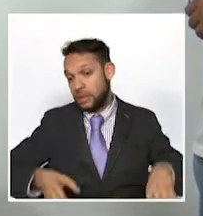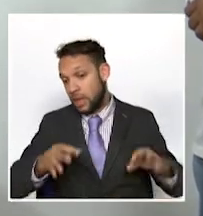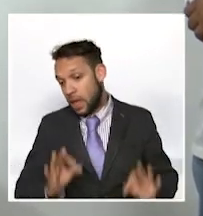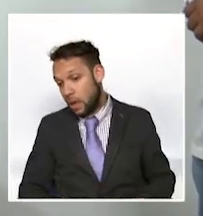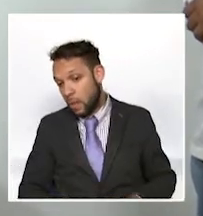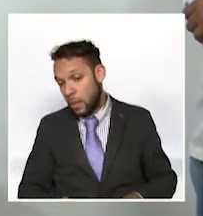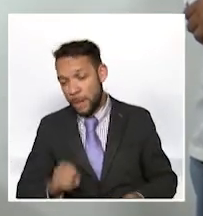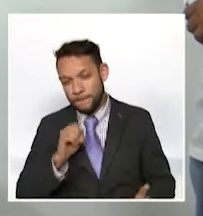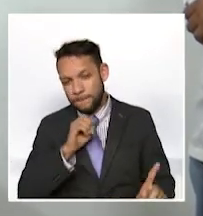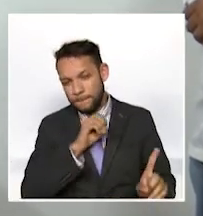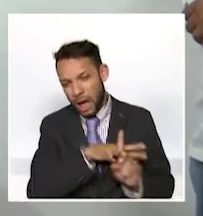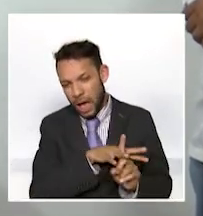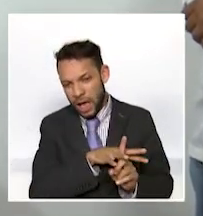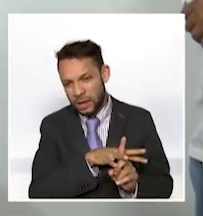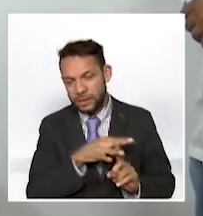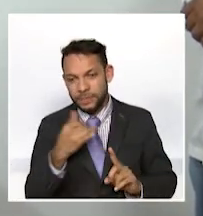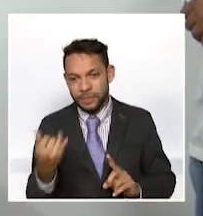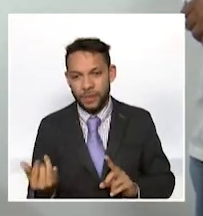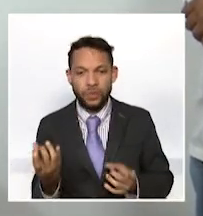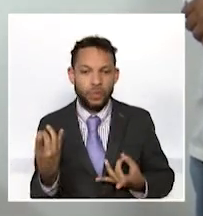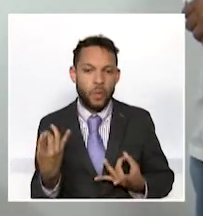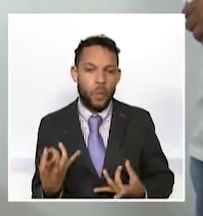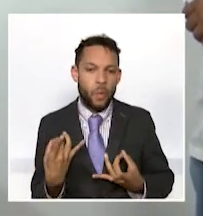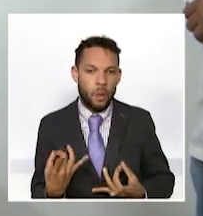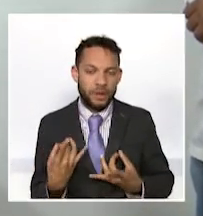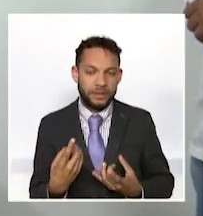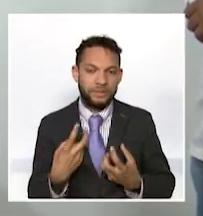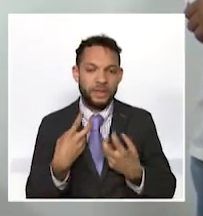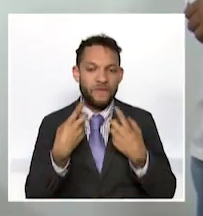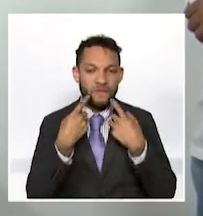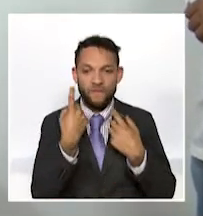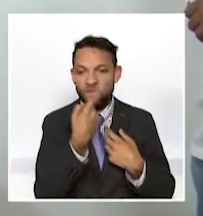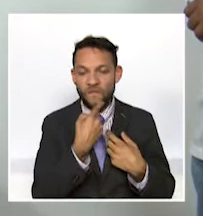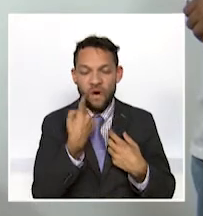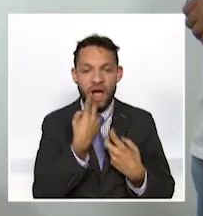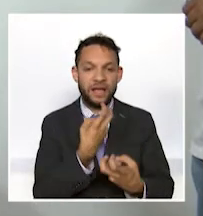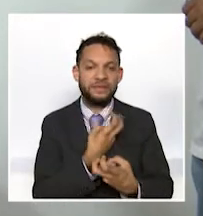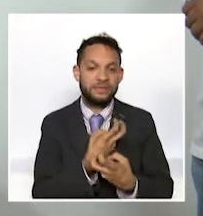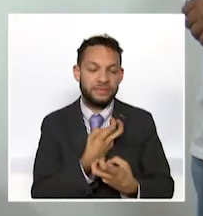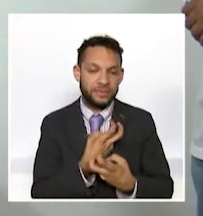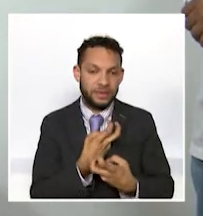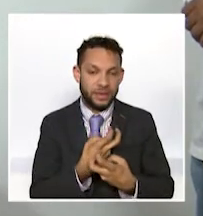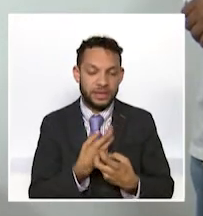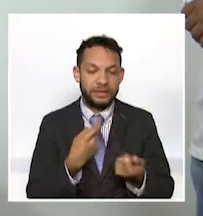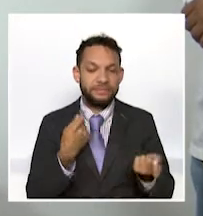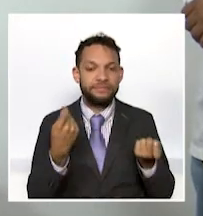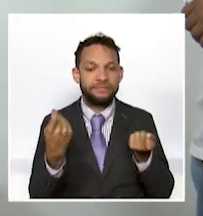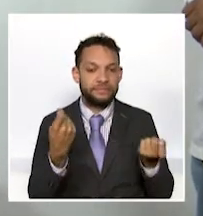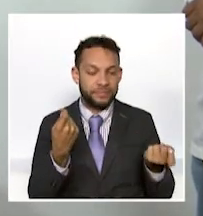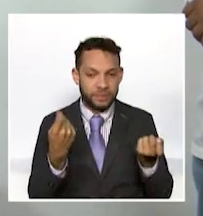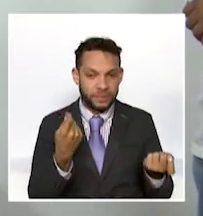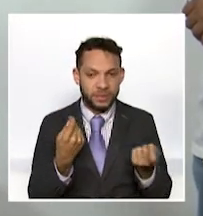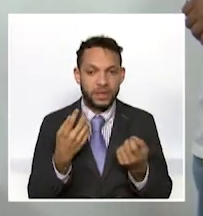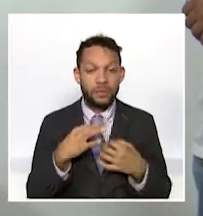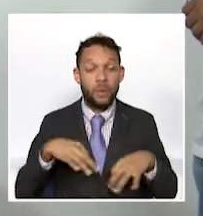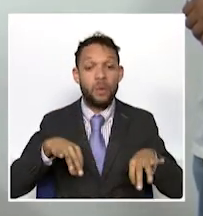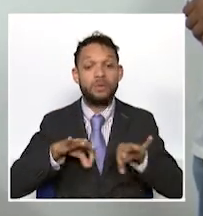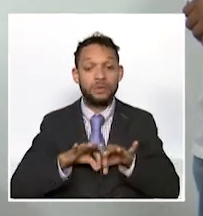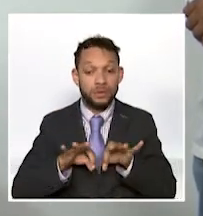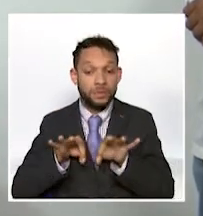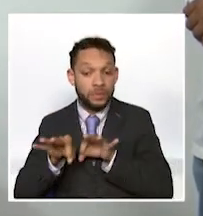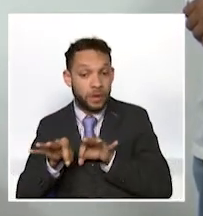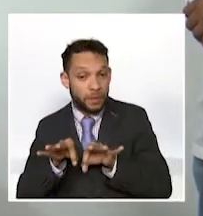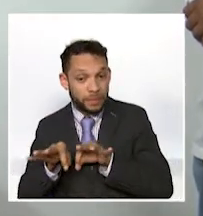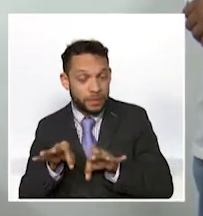el origen de estos dolores sean la mandíbula y el tratamiento de ella con la placa acompañada de